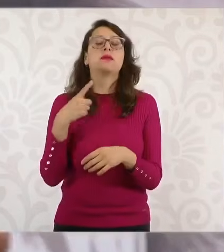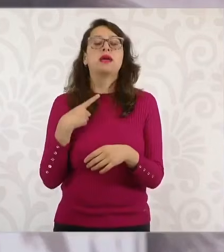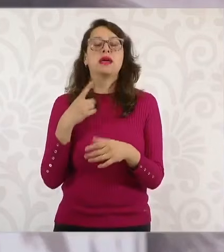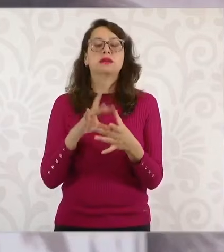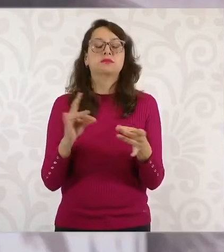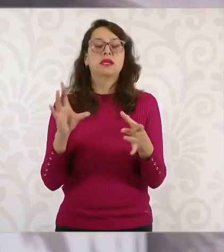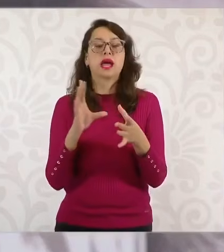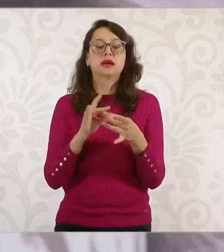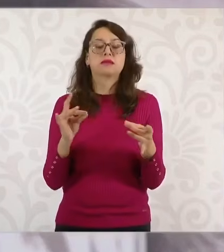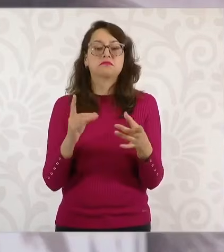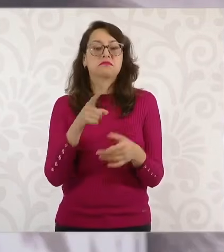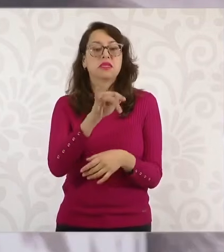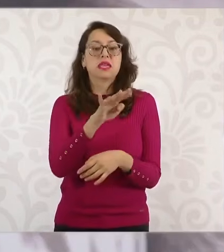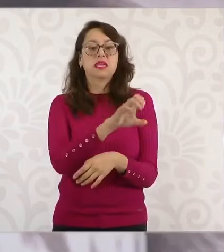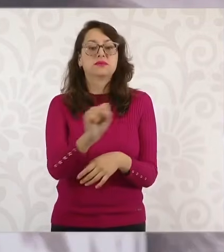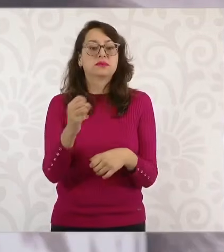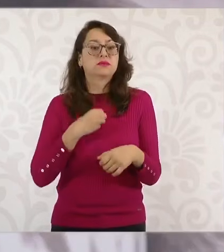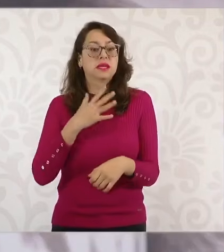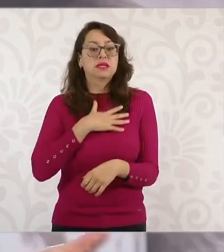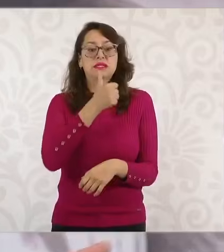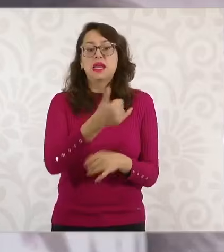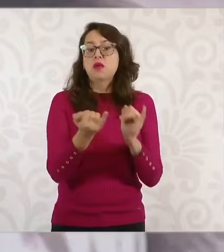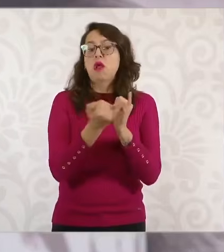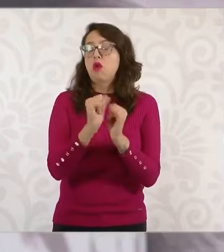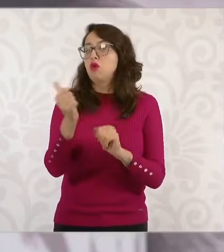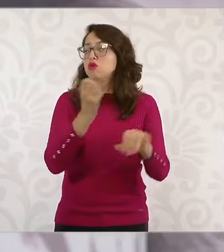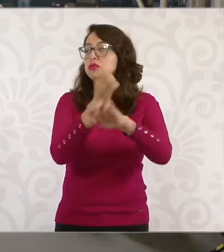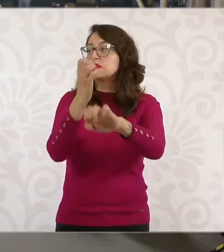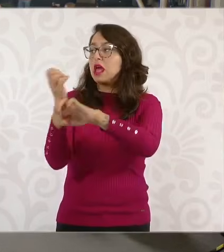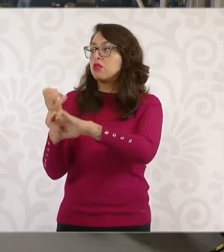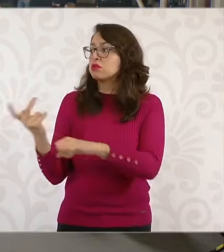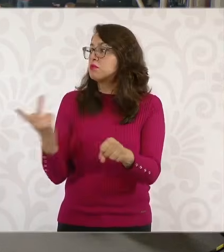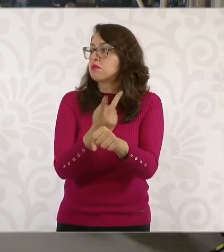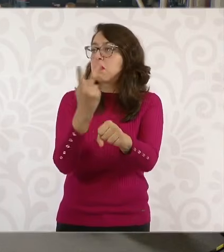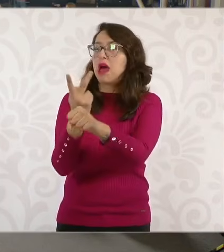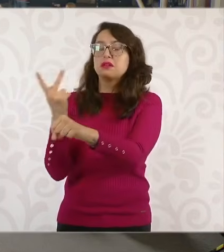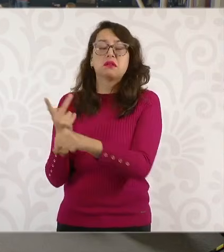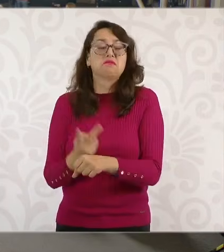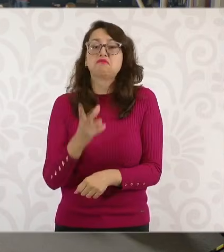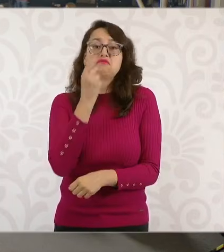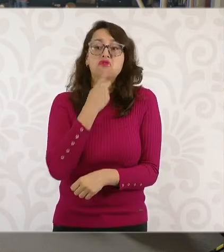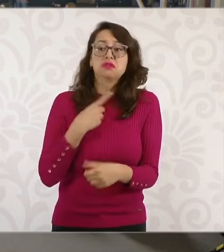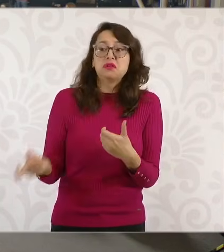Bienestar, que han estado en conversaciones con otros estados no federalizados para conocer un poco más de qué se trata la federalización. Sí, si